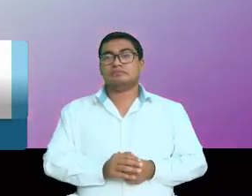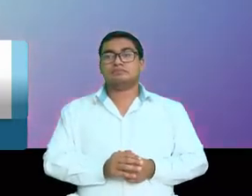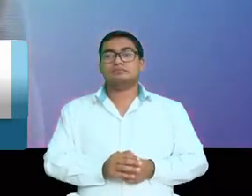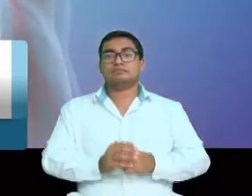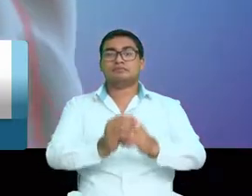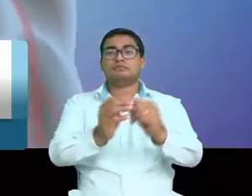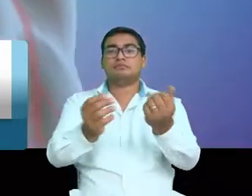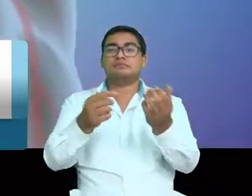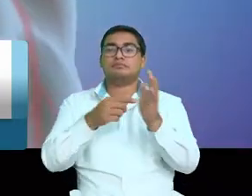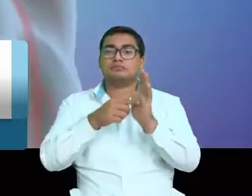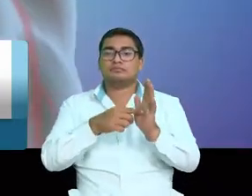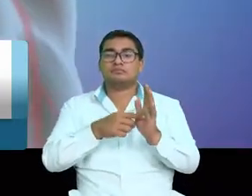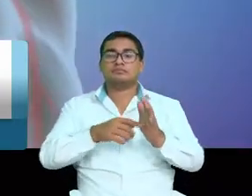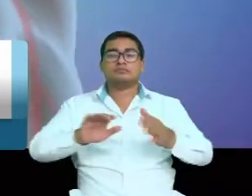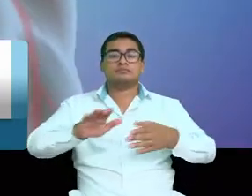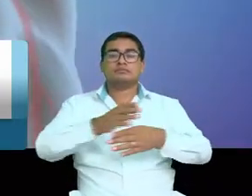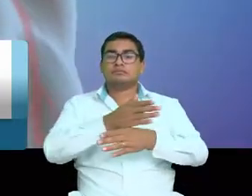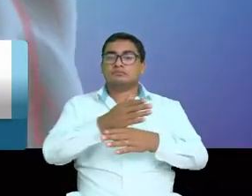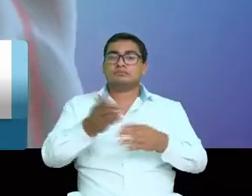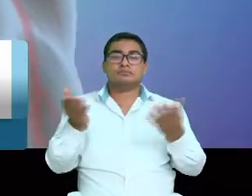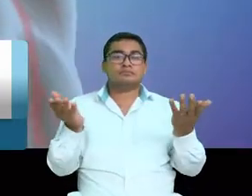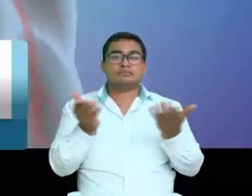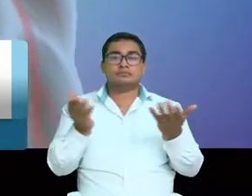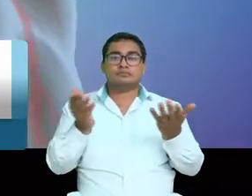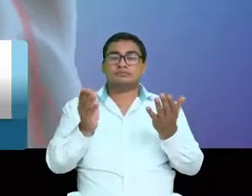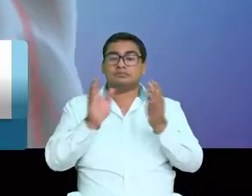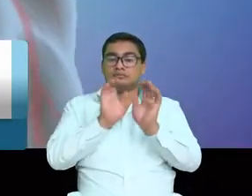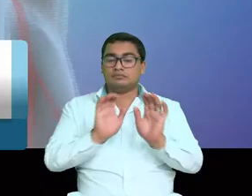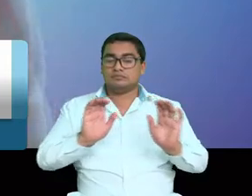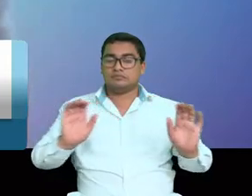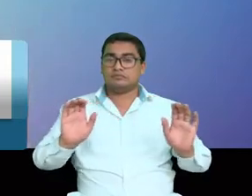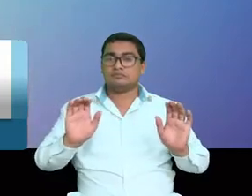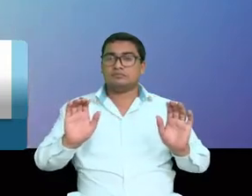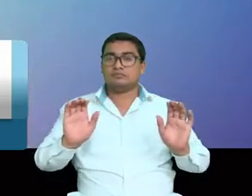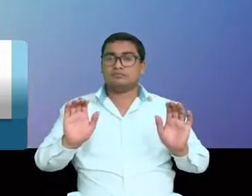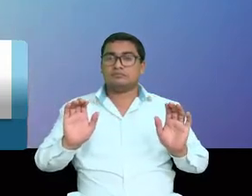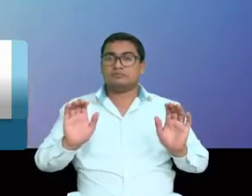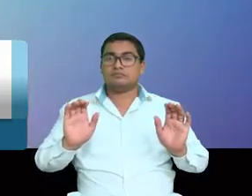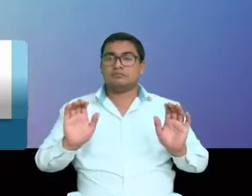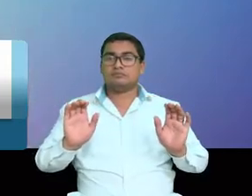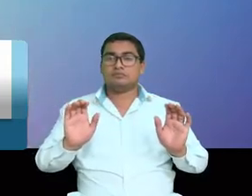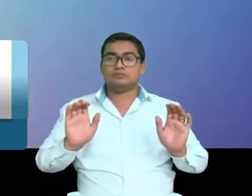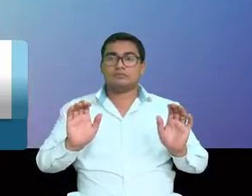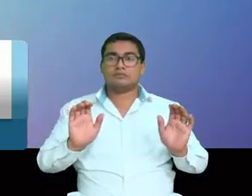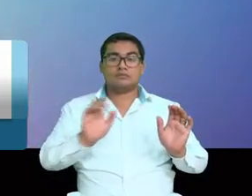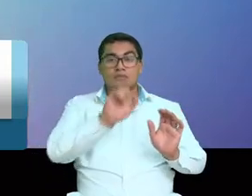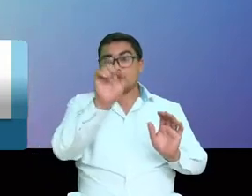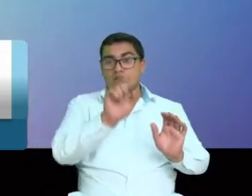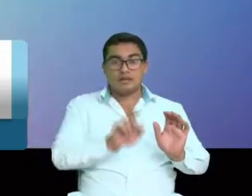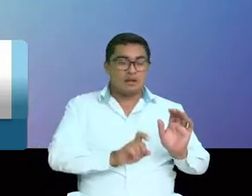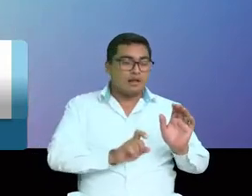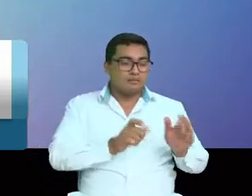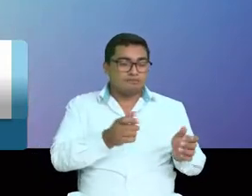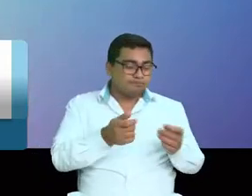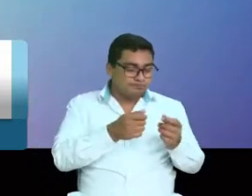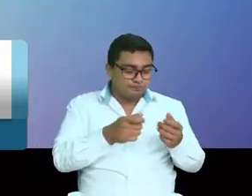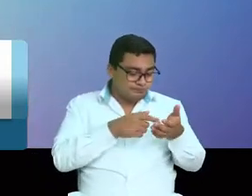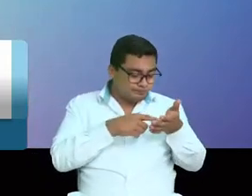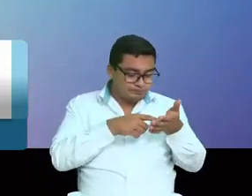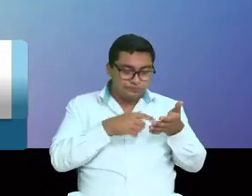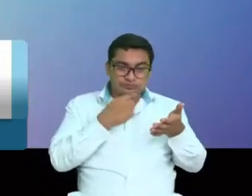A diferencia, por ejemplo, hay una gran diferencia de los niños de antes de la burbuja del internet a los de hoy, ¿no?